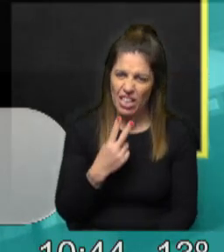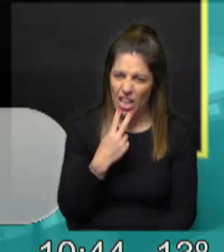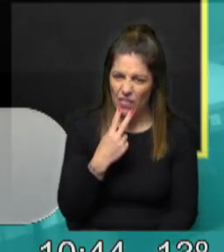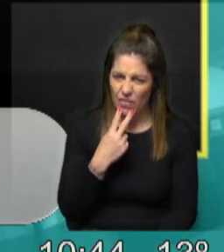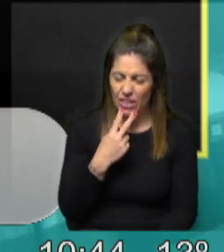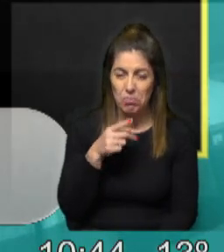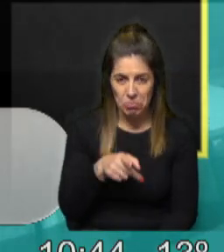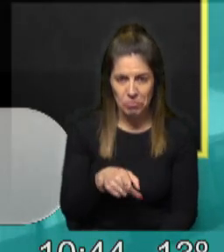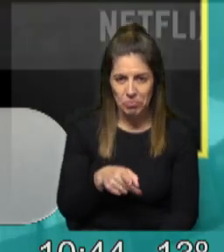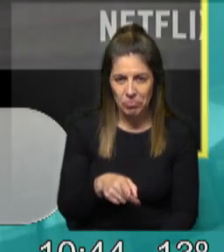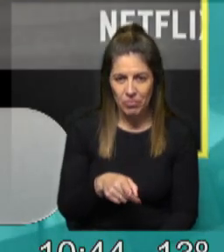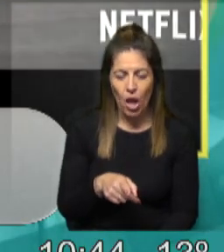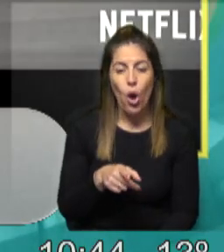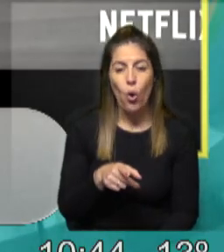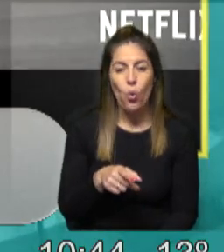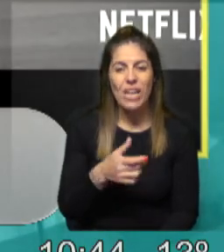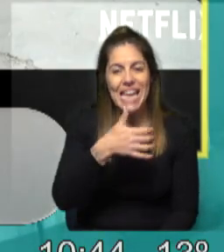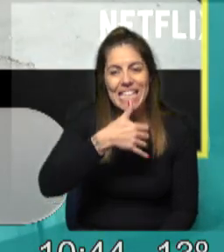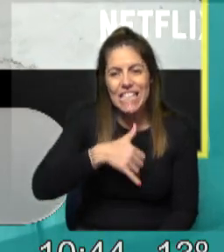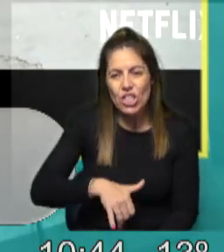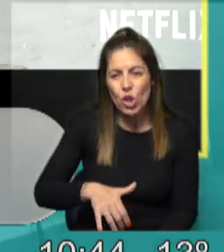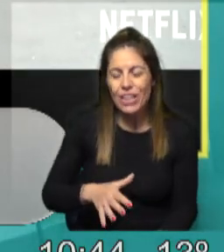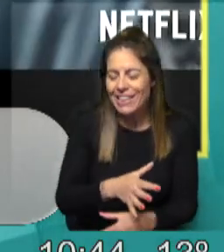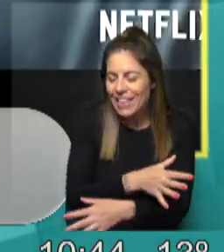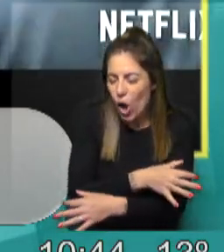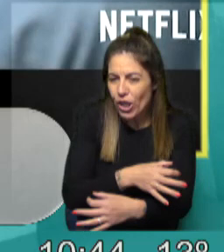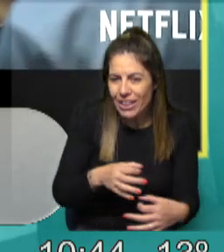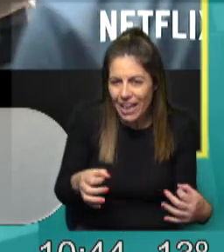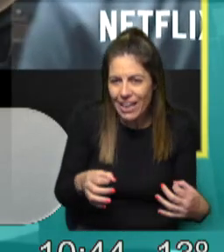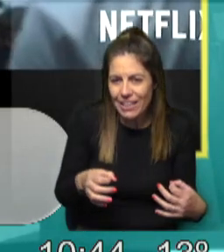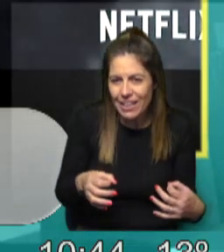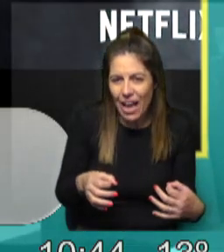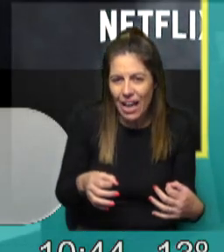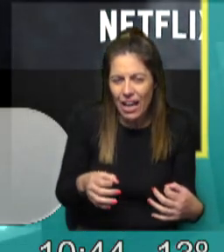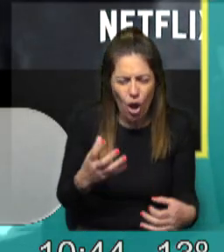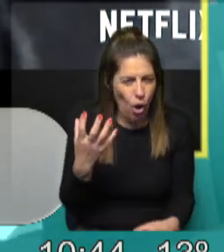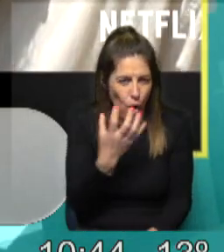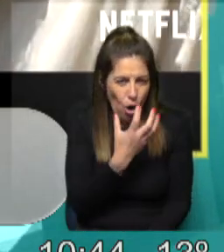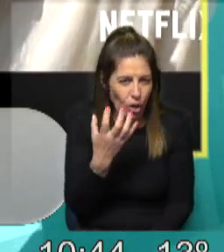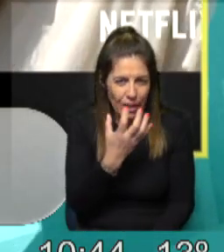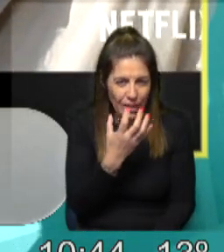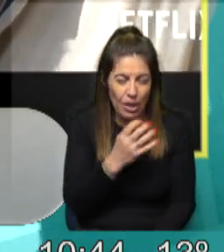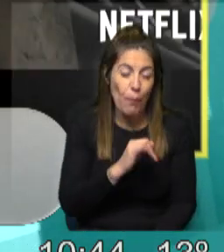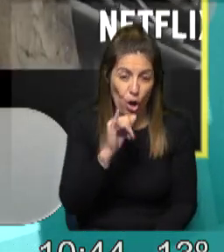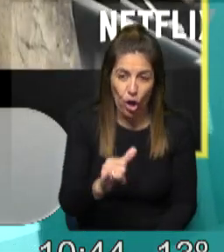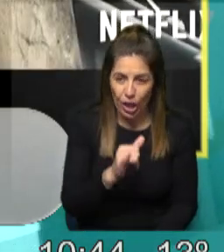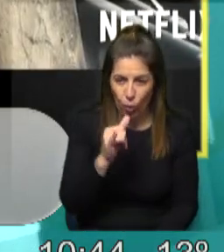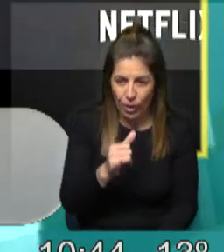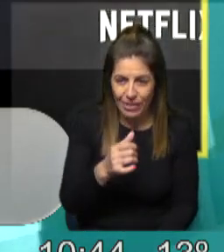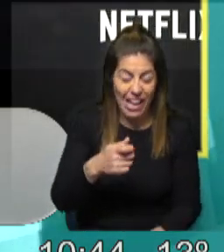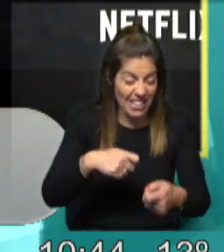erro por mucho. Y es una historia extraordinaria y terrible por lo que cuenta. Es el